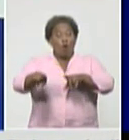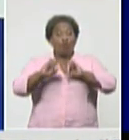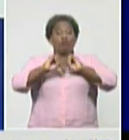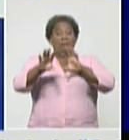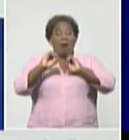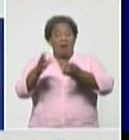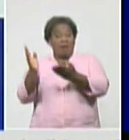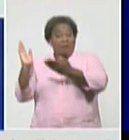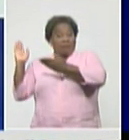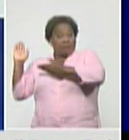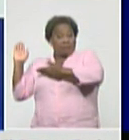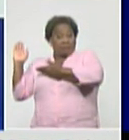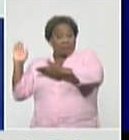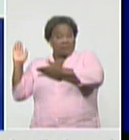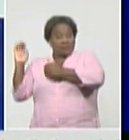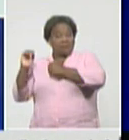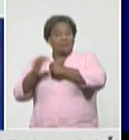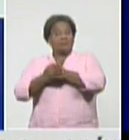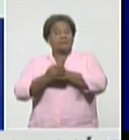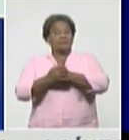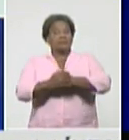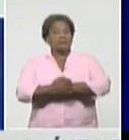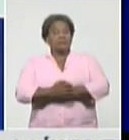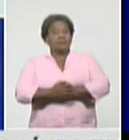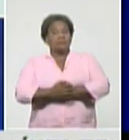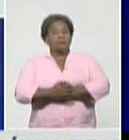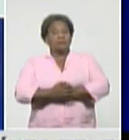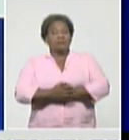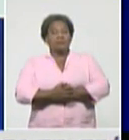en el centro de vigilancia, en el cual